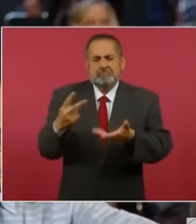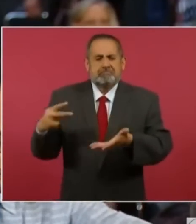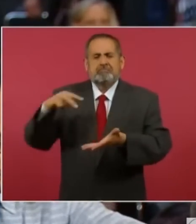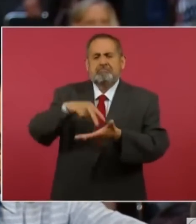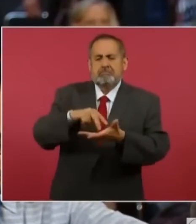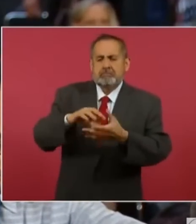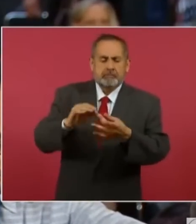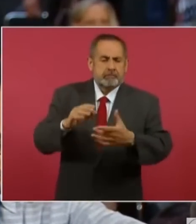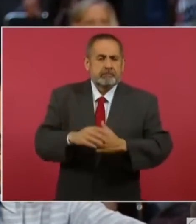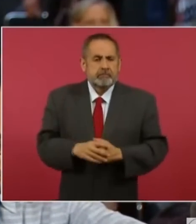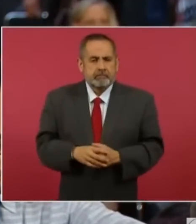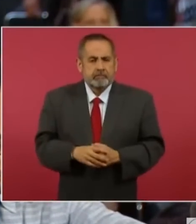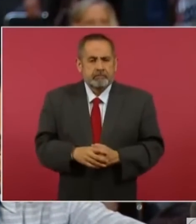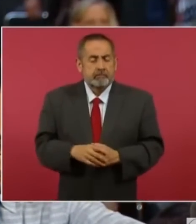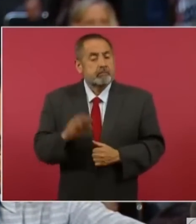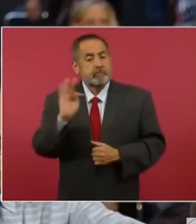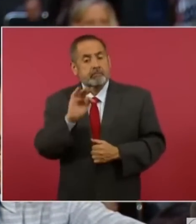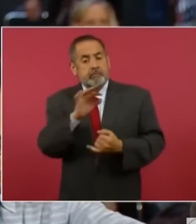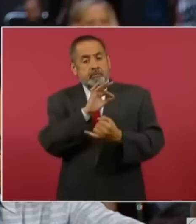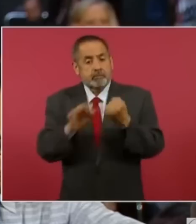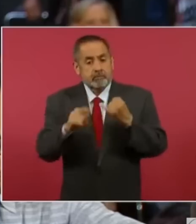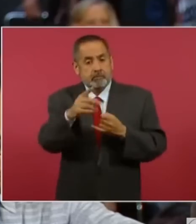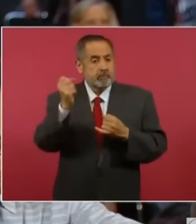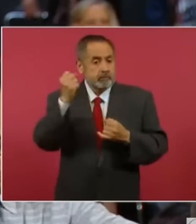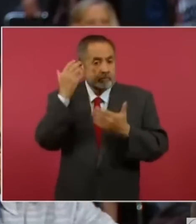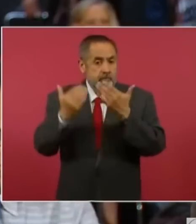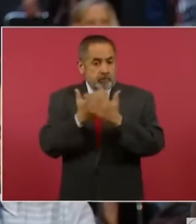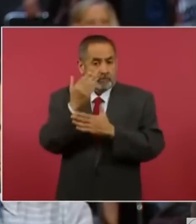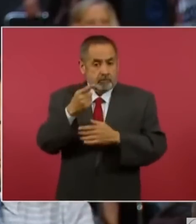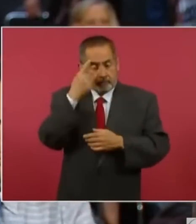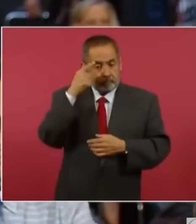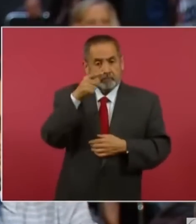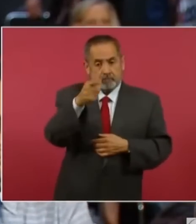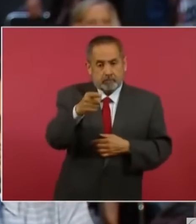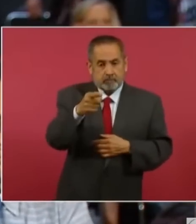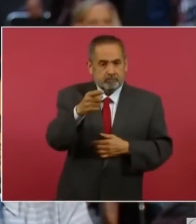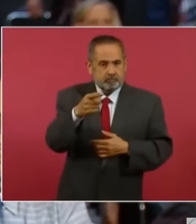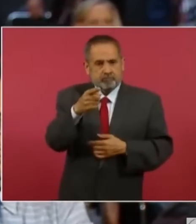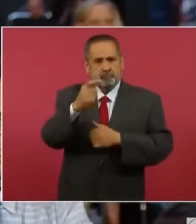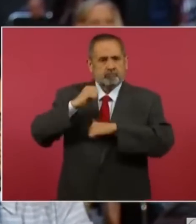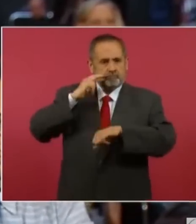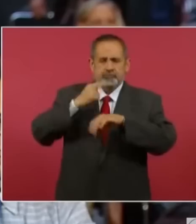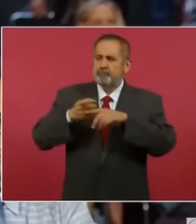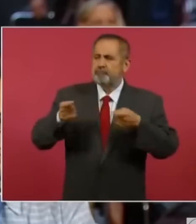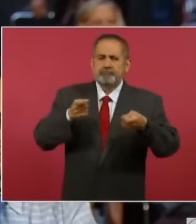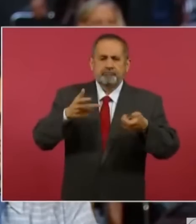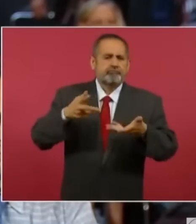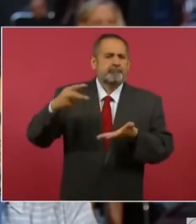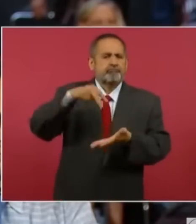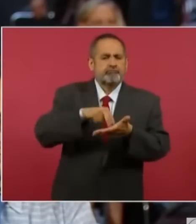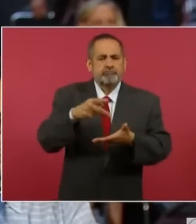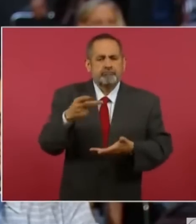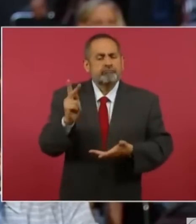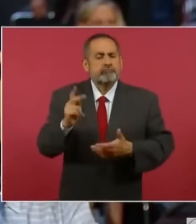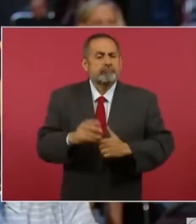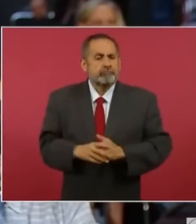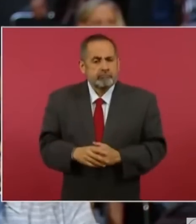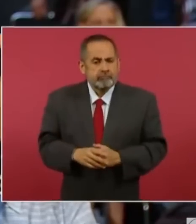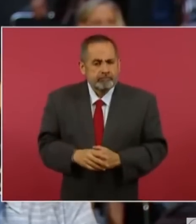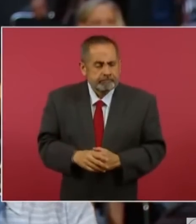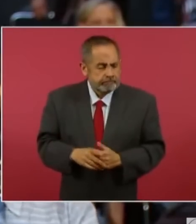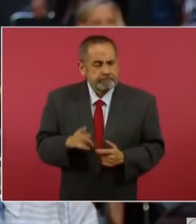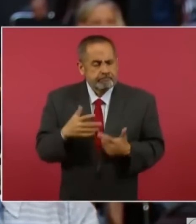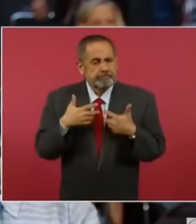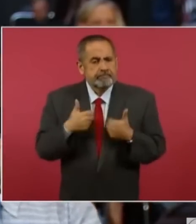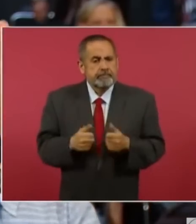ser tal vez la última mañanera en la que usted esté al frente, pero entiendo que